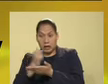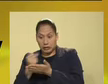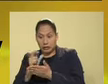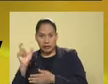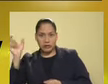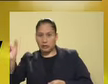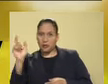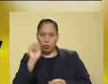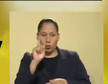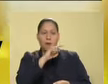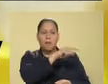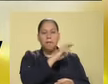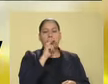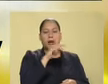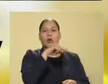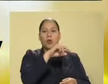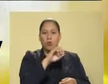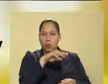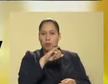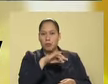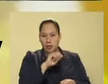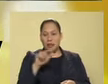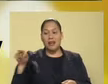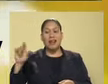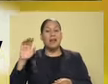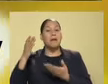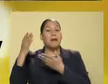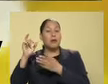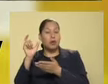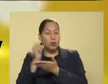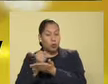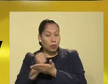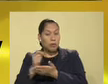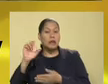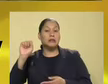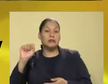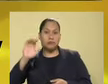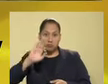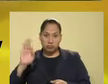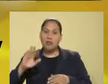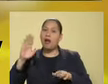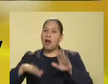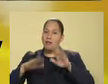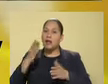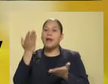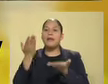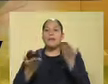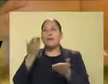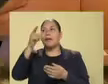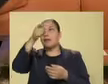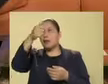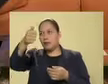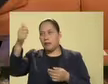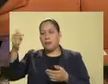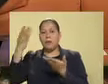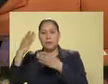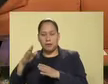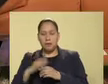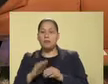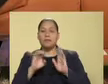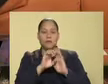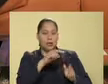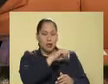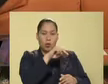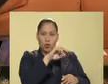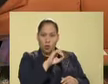tarjeta hay intereses hasta del 60%, dependiendo del banco en el que estés. Ahora, la ventaja actual es que si